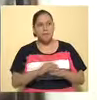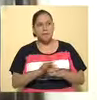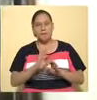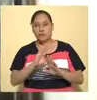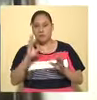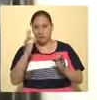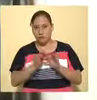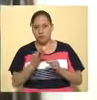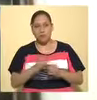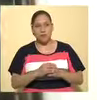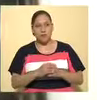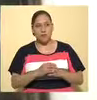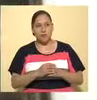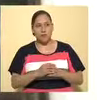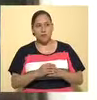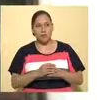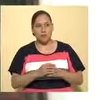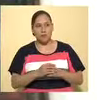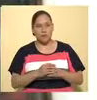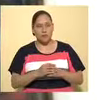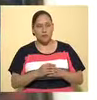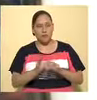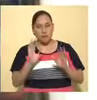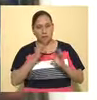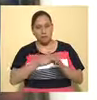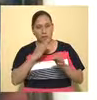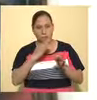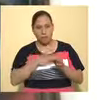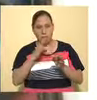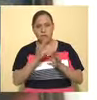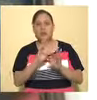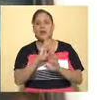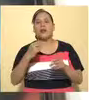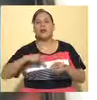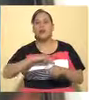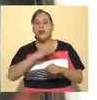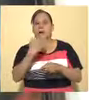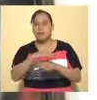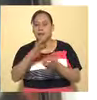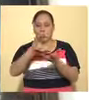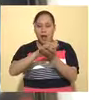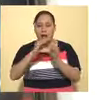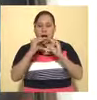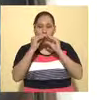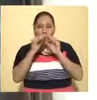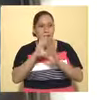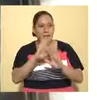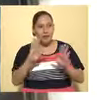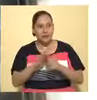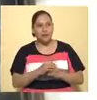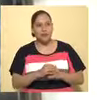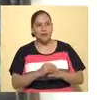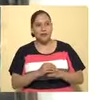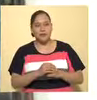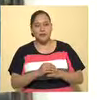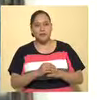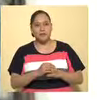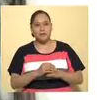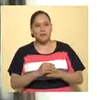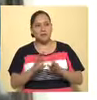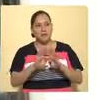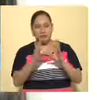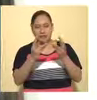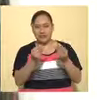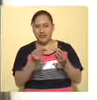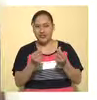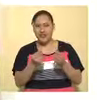casi. Bueno, mientras acabamos con nuestra hamburguesa. Término medio, mi ensalada. ¿Qué me estás haciendo, chef? Mi hamburguesa